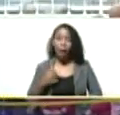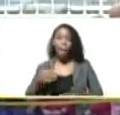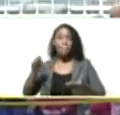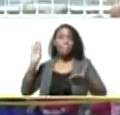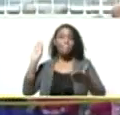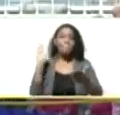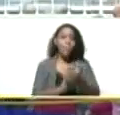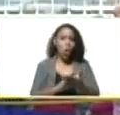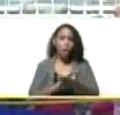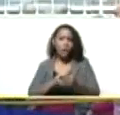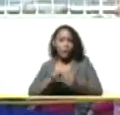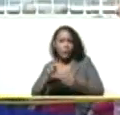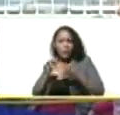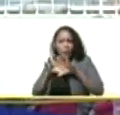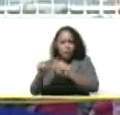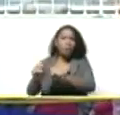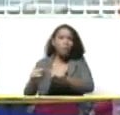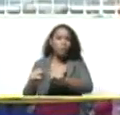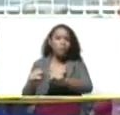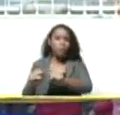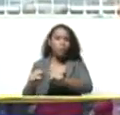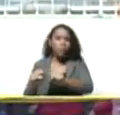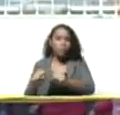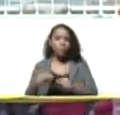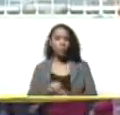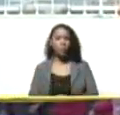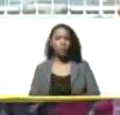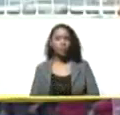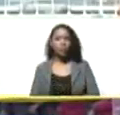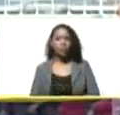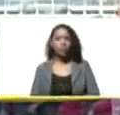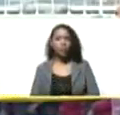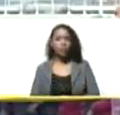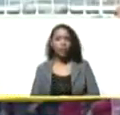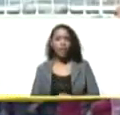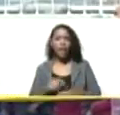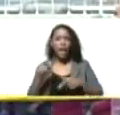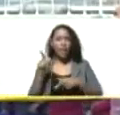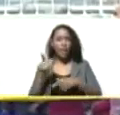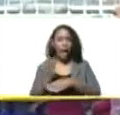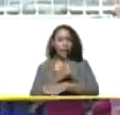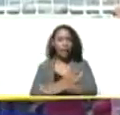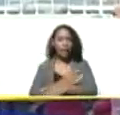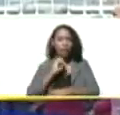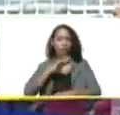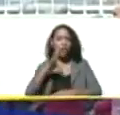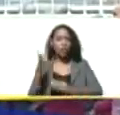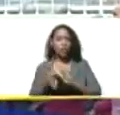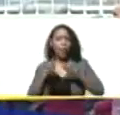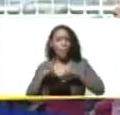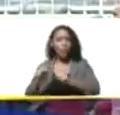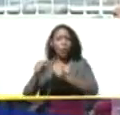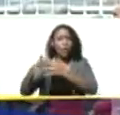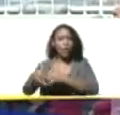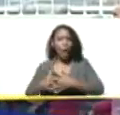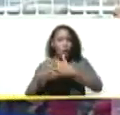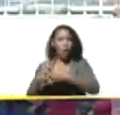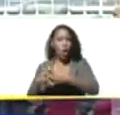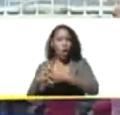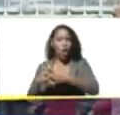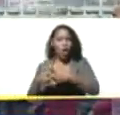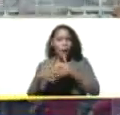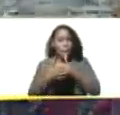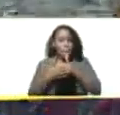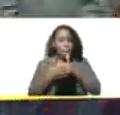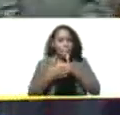ponerle las garras imperiales y coloniales del imperialismo norteamericano y abrirle